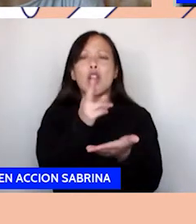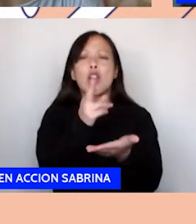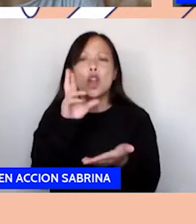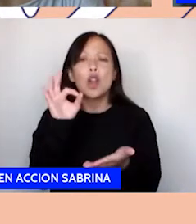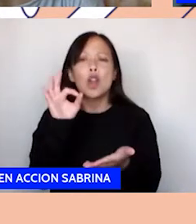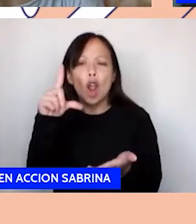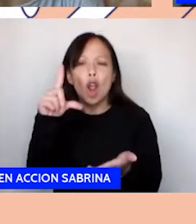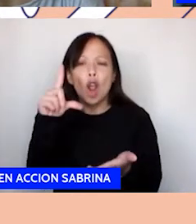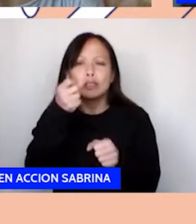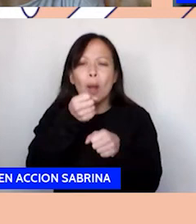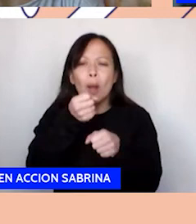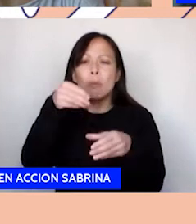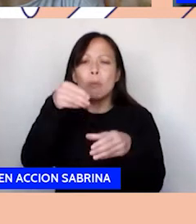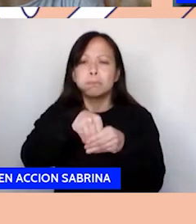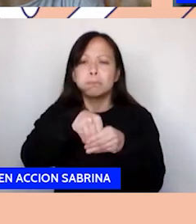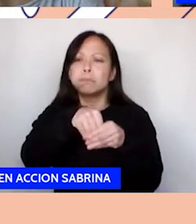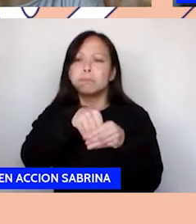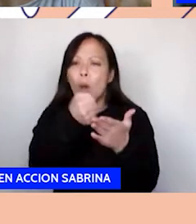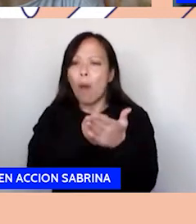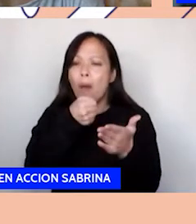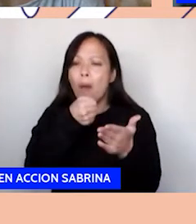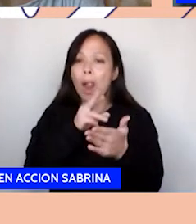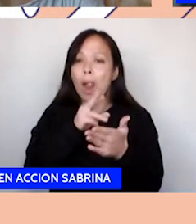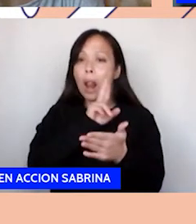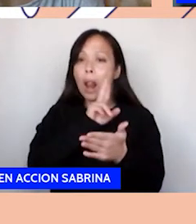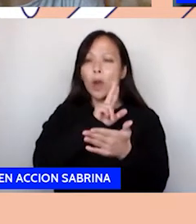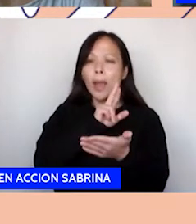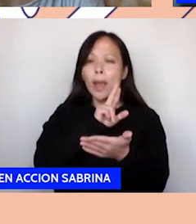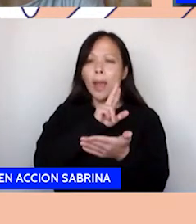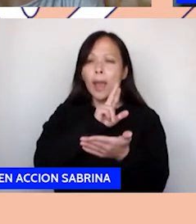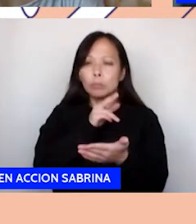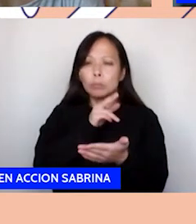digan, yo puedo ser así, ¿no? Me encantaría trabajar de eso,